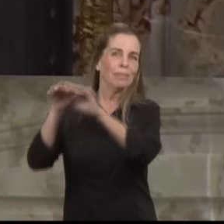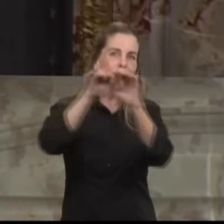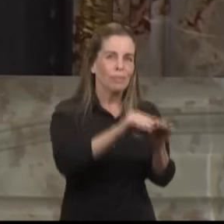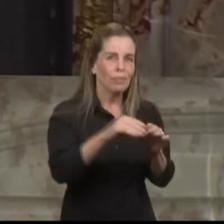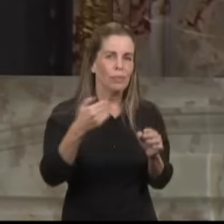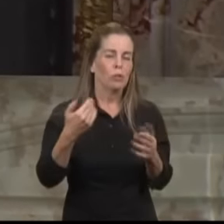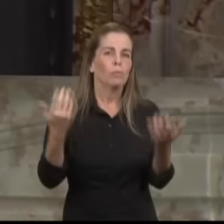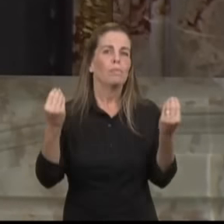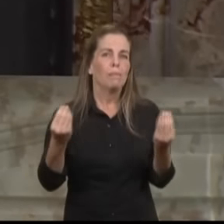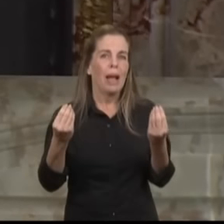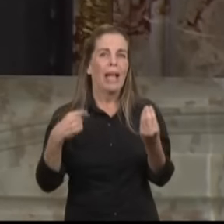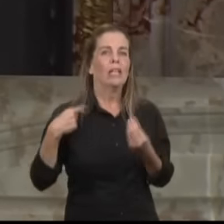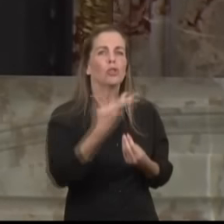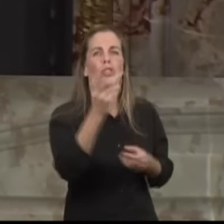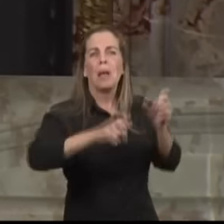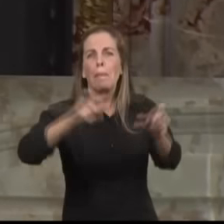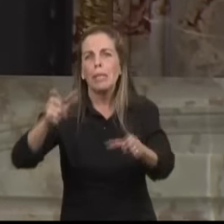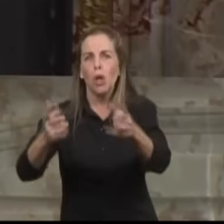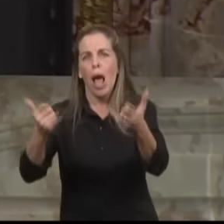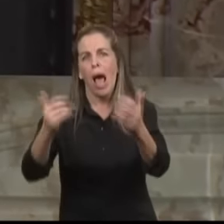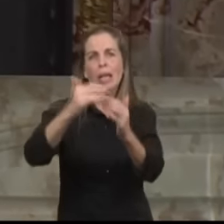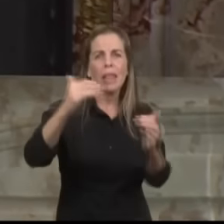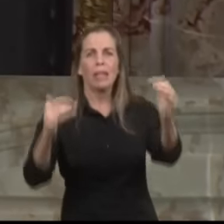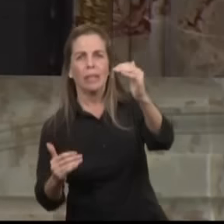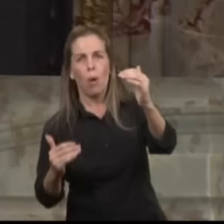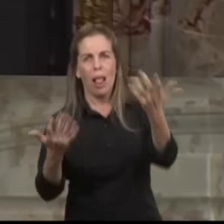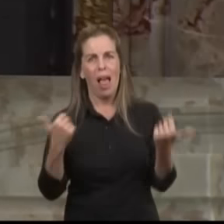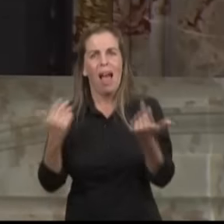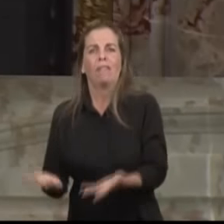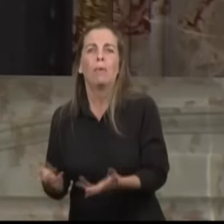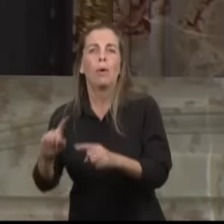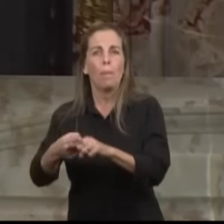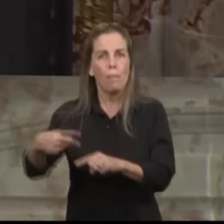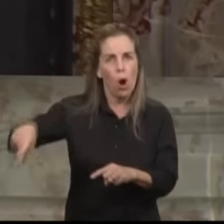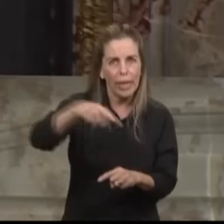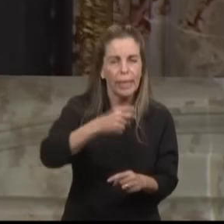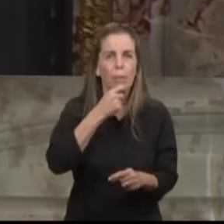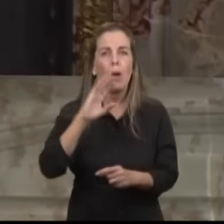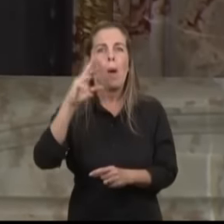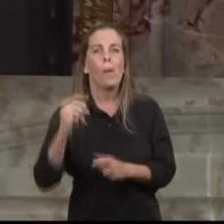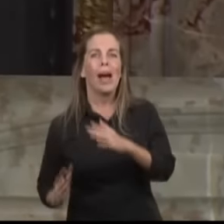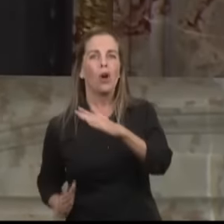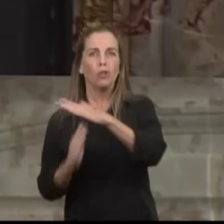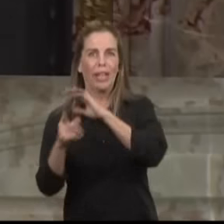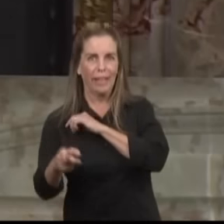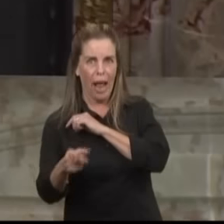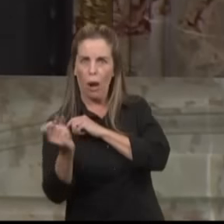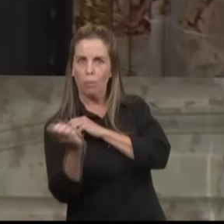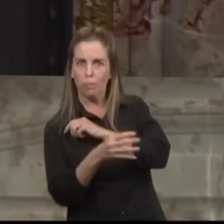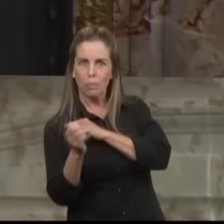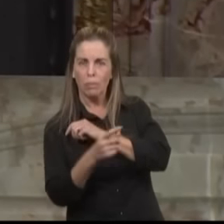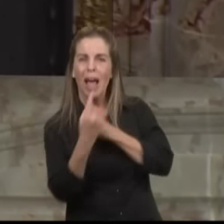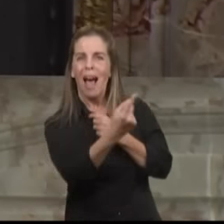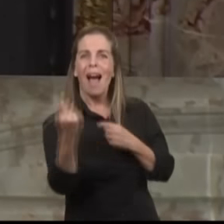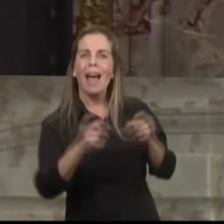de la sociedad, genera desigualdades en favor de la política. Es decir, como el Banco Central no le deposita el dinero emitido a